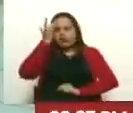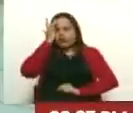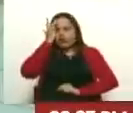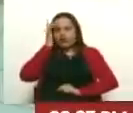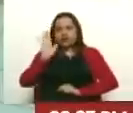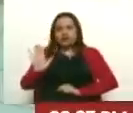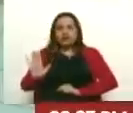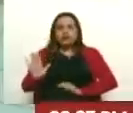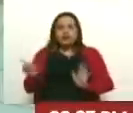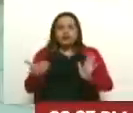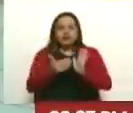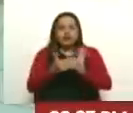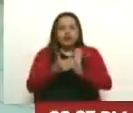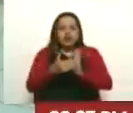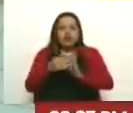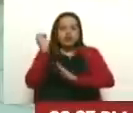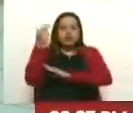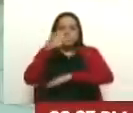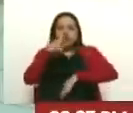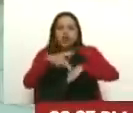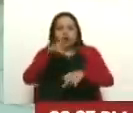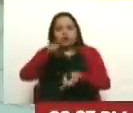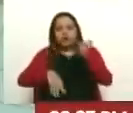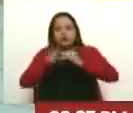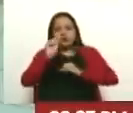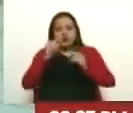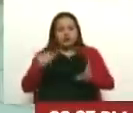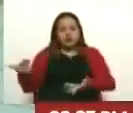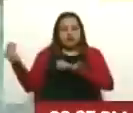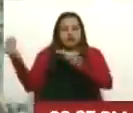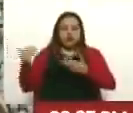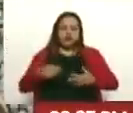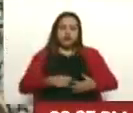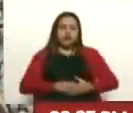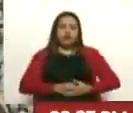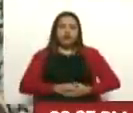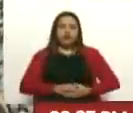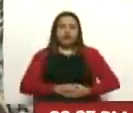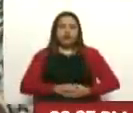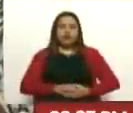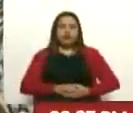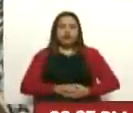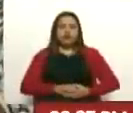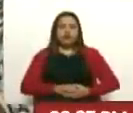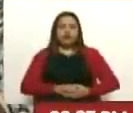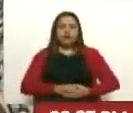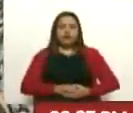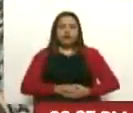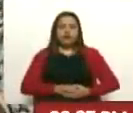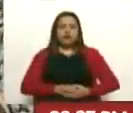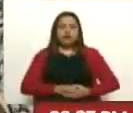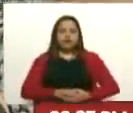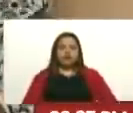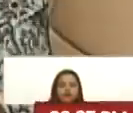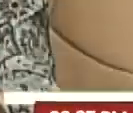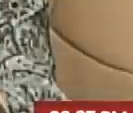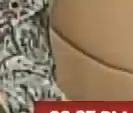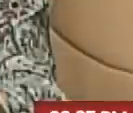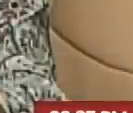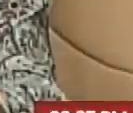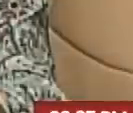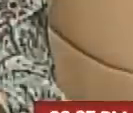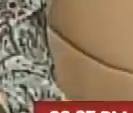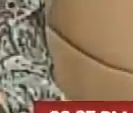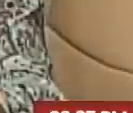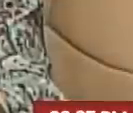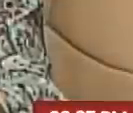Tenemos que irnos de inmediato a la Asamblea. Si tenemos información de último minuto, nos vamos a la Asamblea Nacional. Primera, el Tribunal Supremo de Justicia deberá